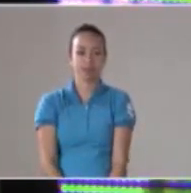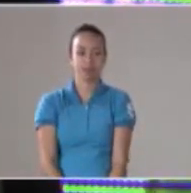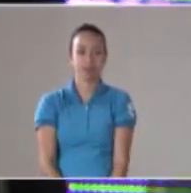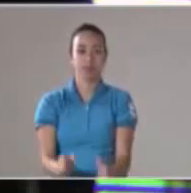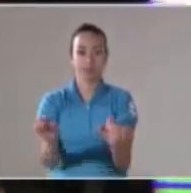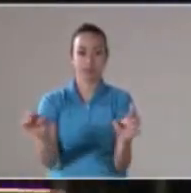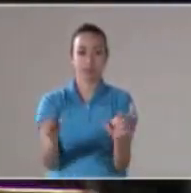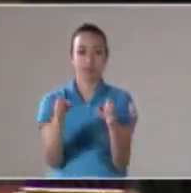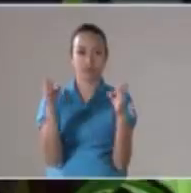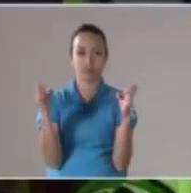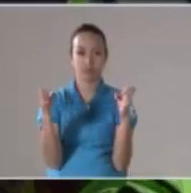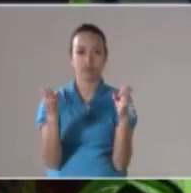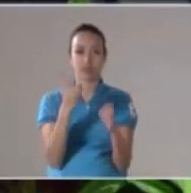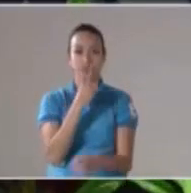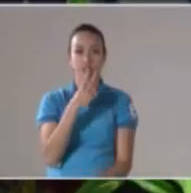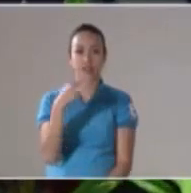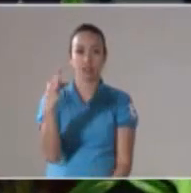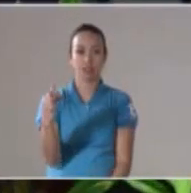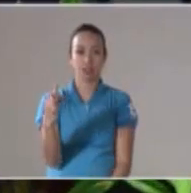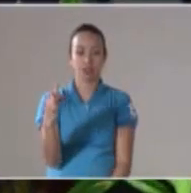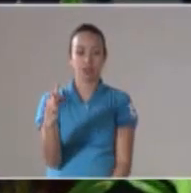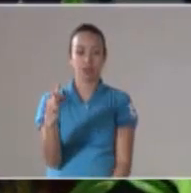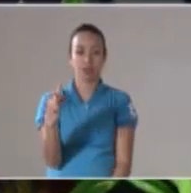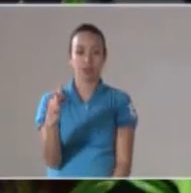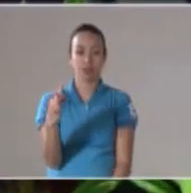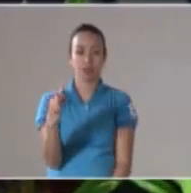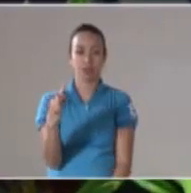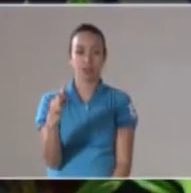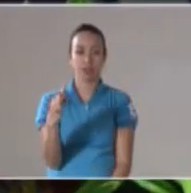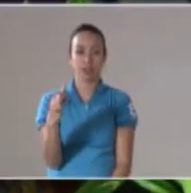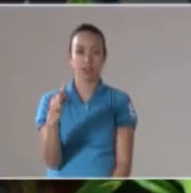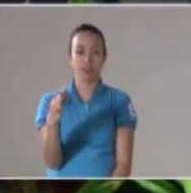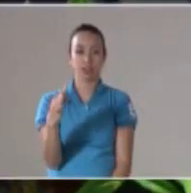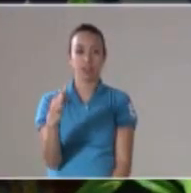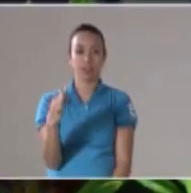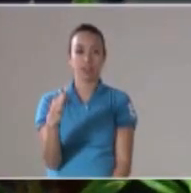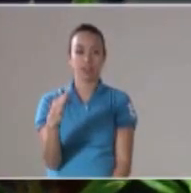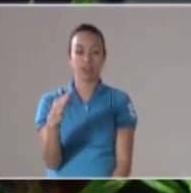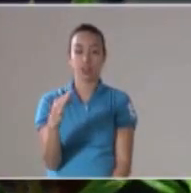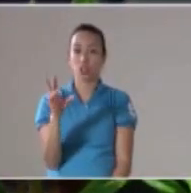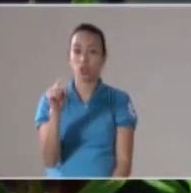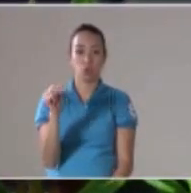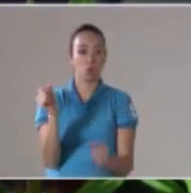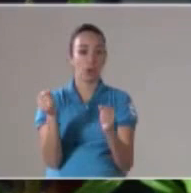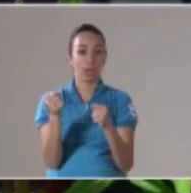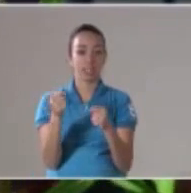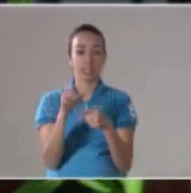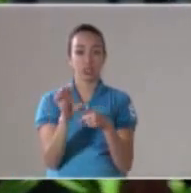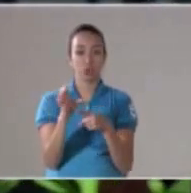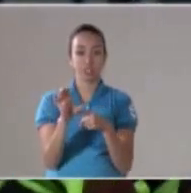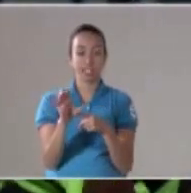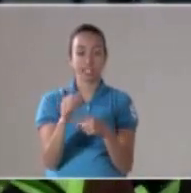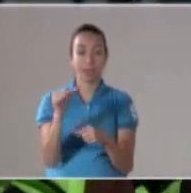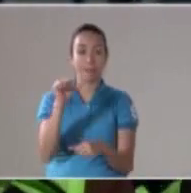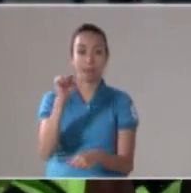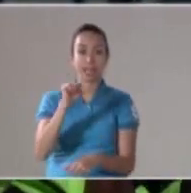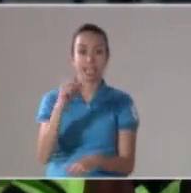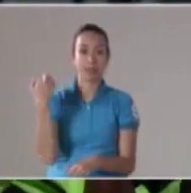Y entonces el hijo se abstrae de hacer cosas malas para no manchar a su